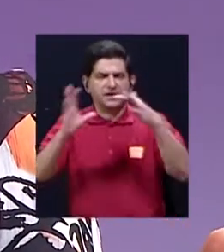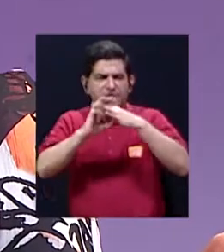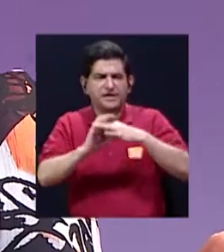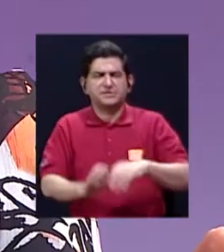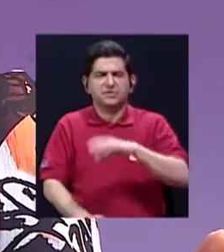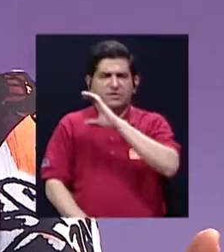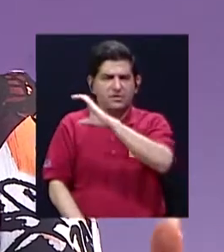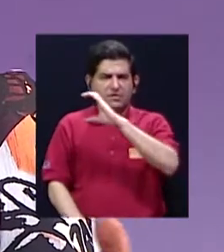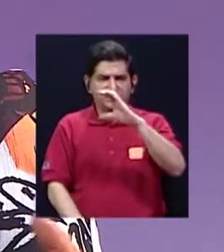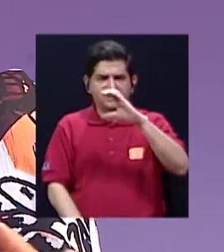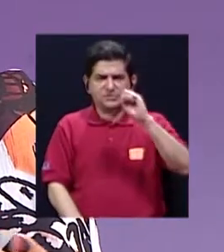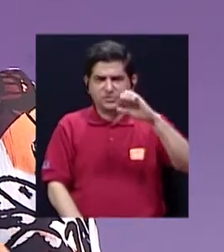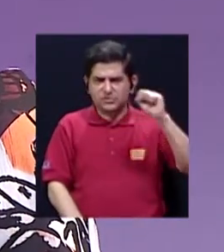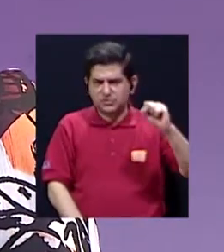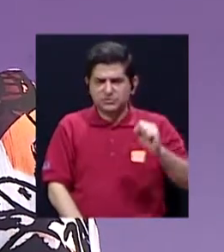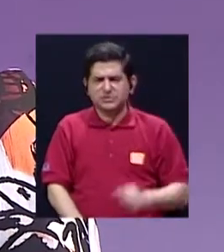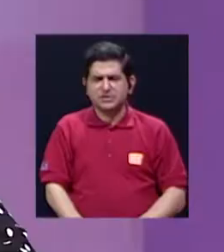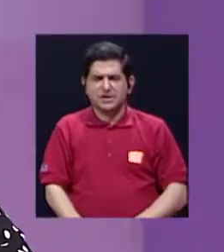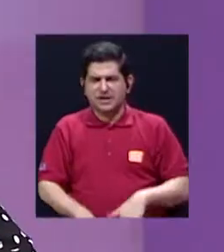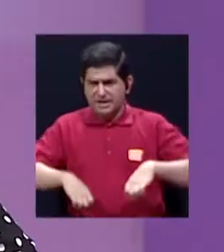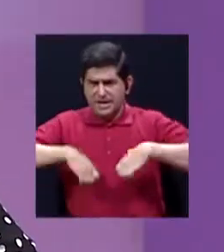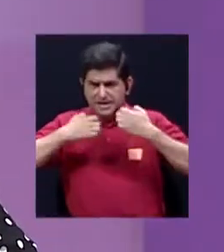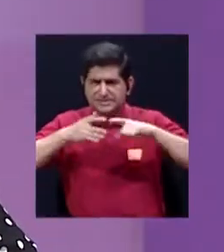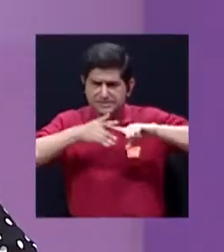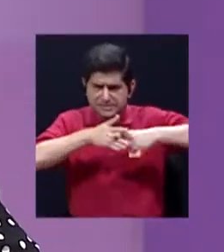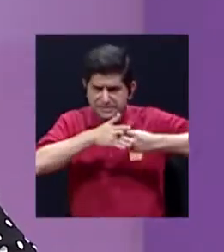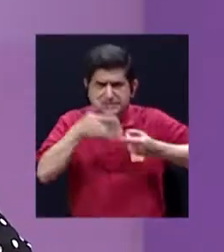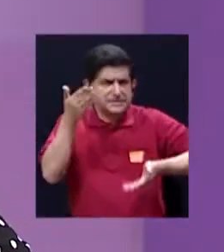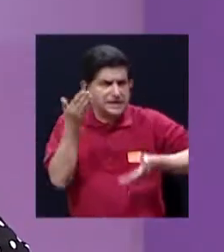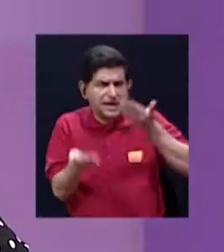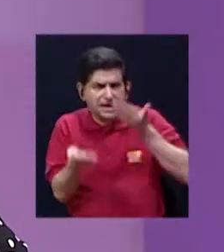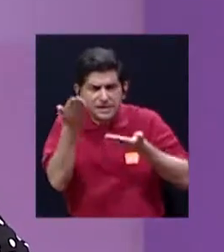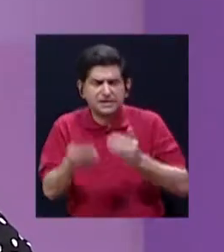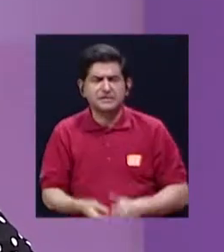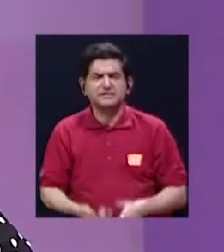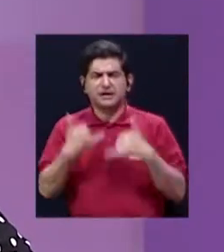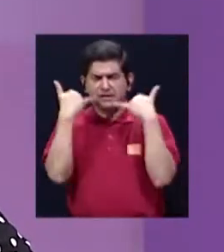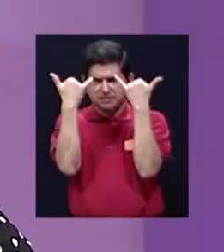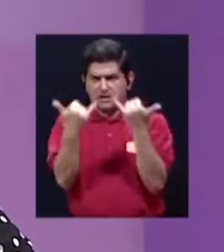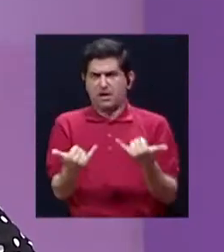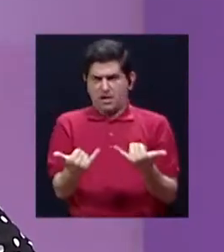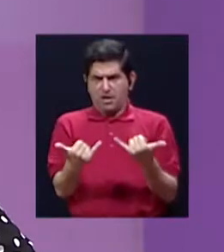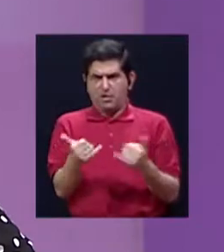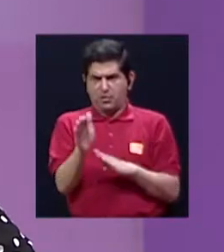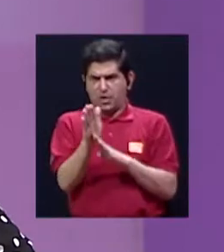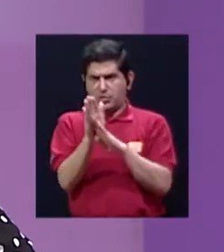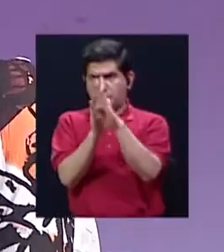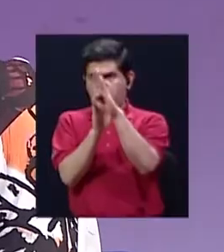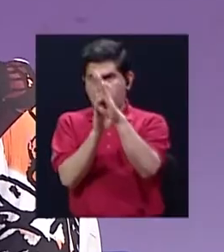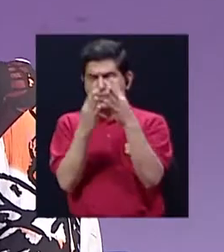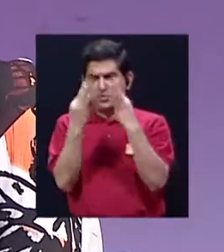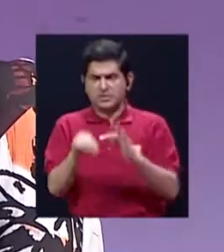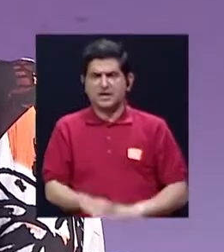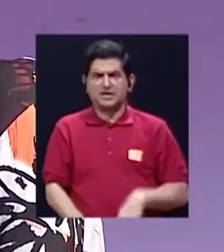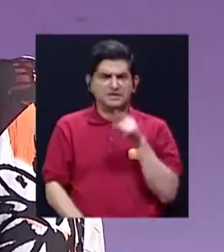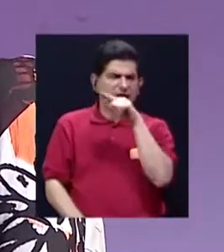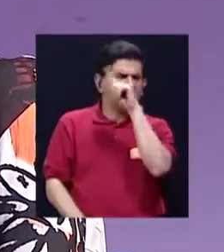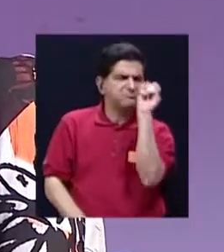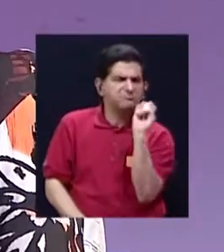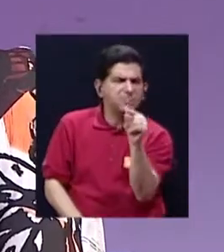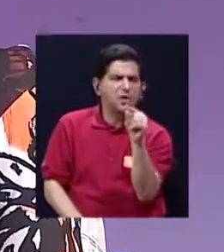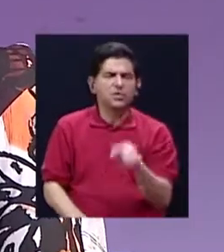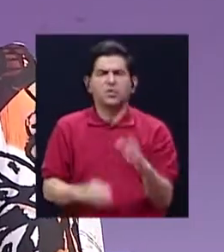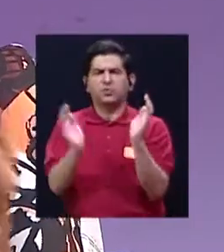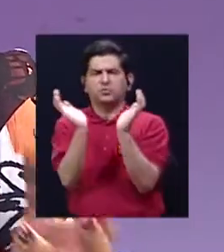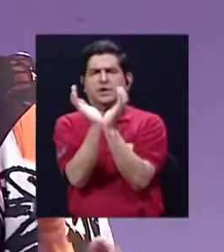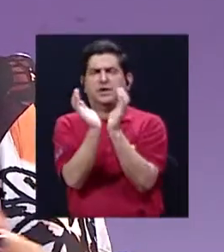Costarricense del Seguro Social? ¿Hay algún mecanismo que se esté en estos momentos desarrollando para interpelar a la Caja, para